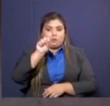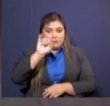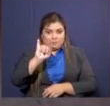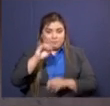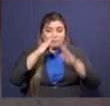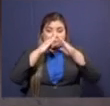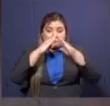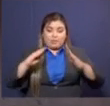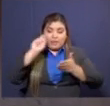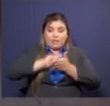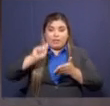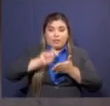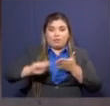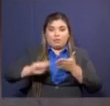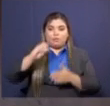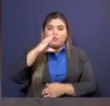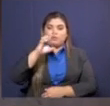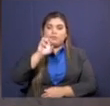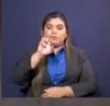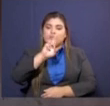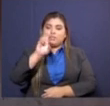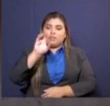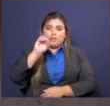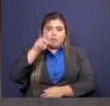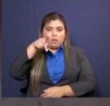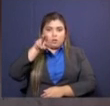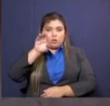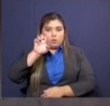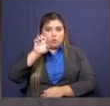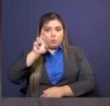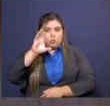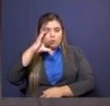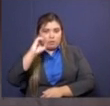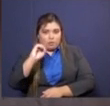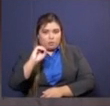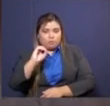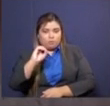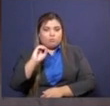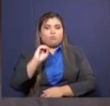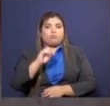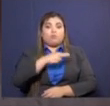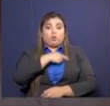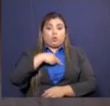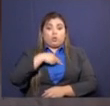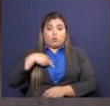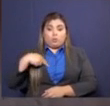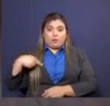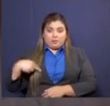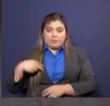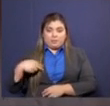Escuela de Cerro Puerco en Muná, Distrito Muná, comarca Nove